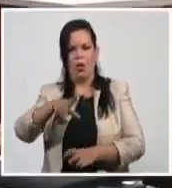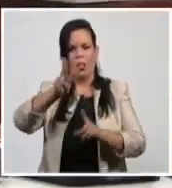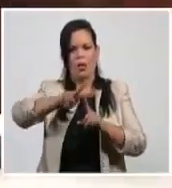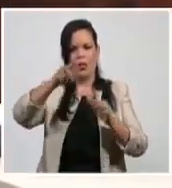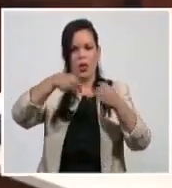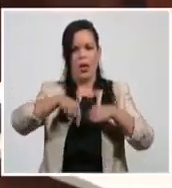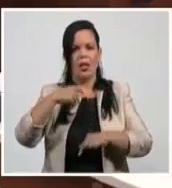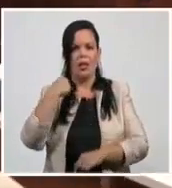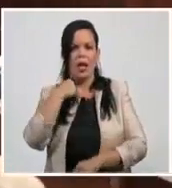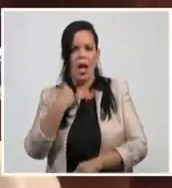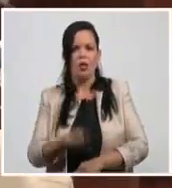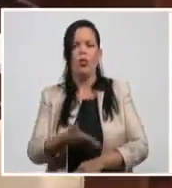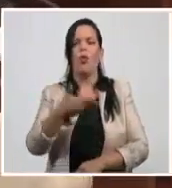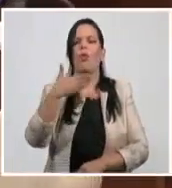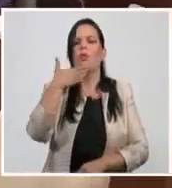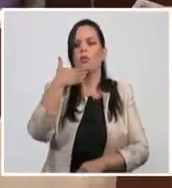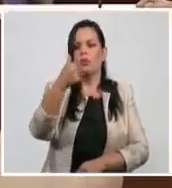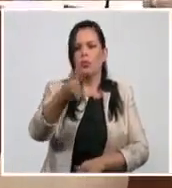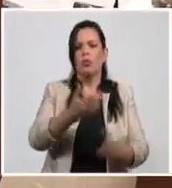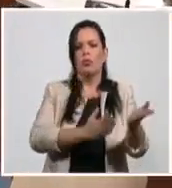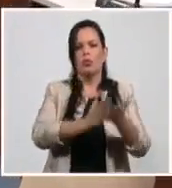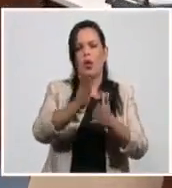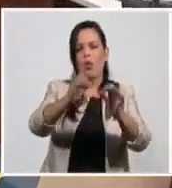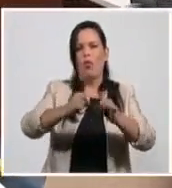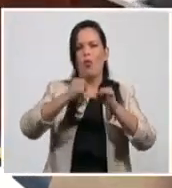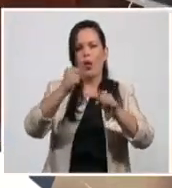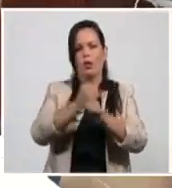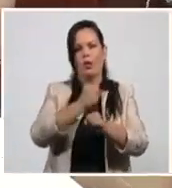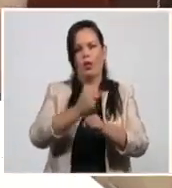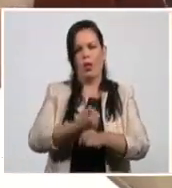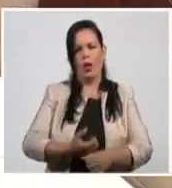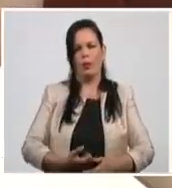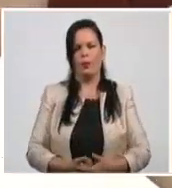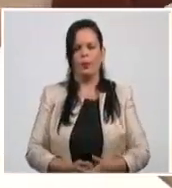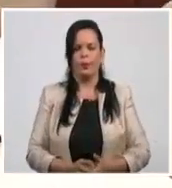alcanzar metas concretas. Héctor Martínez, Sistema Informativo de la Televisión Cubana.